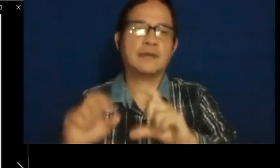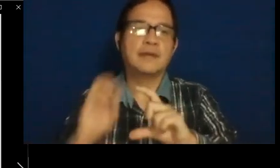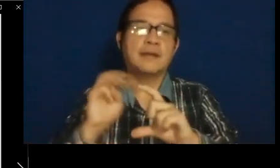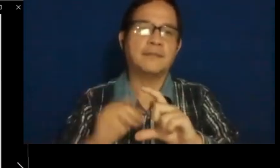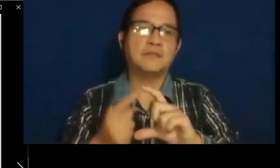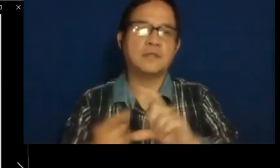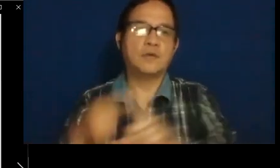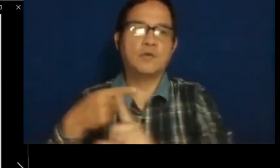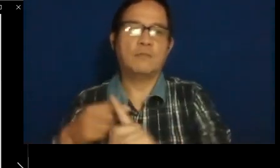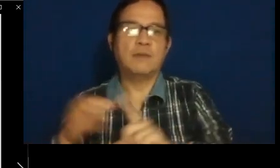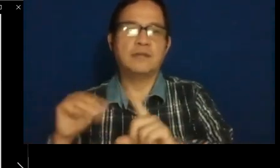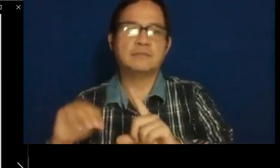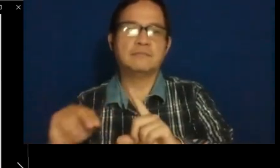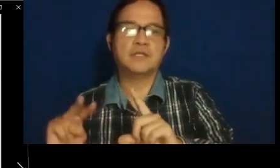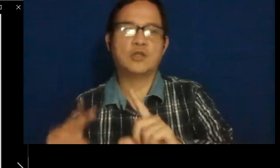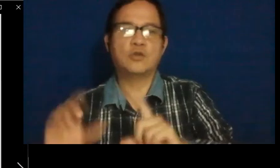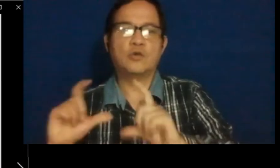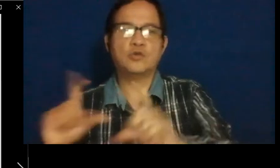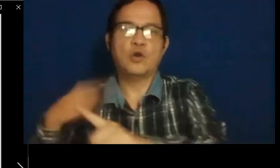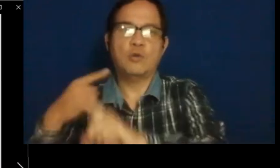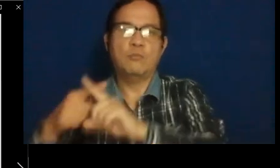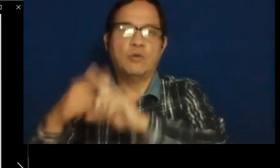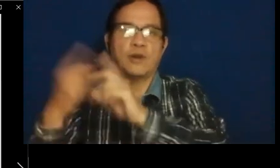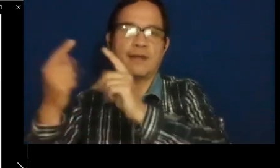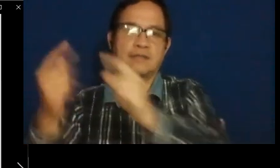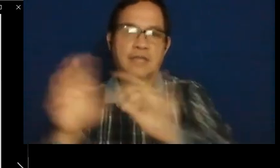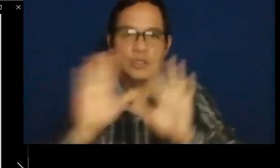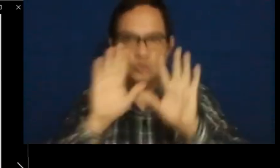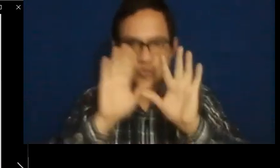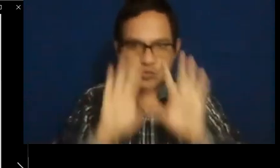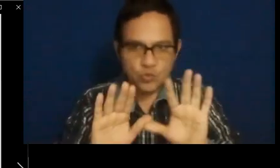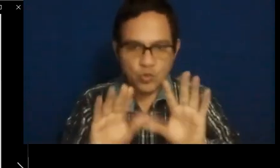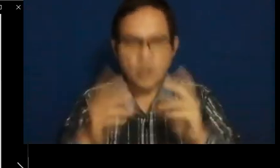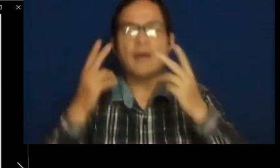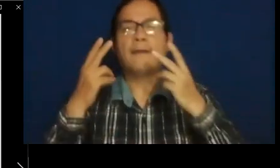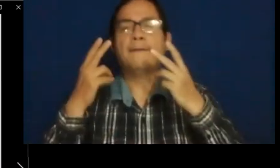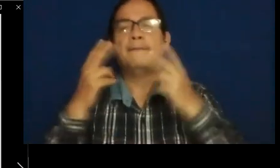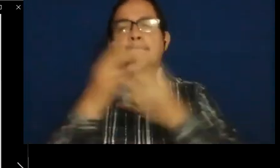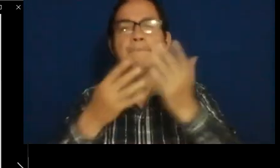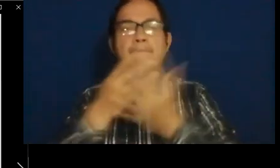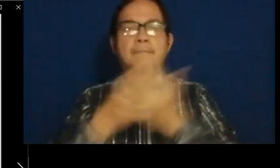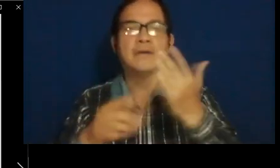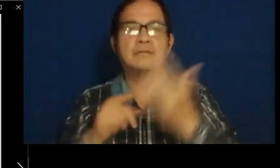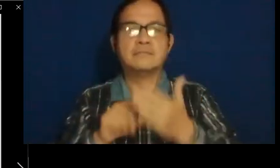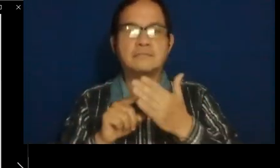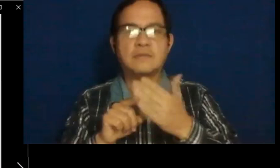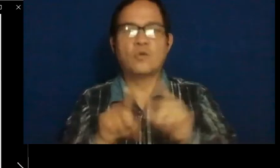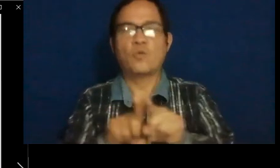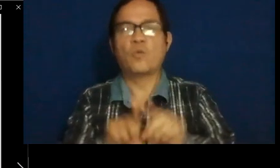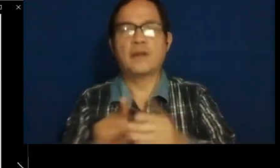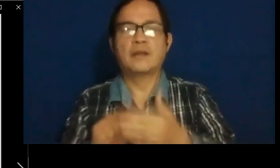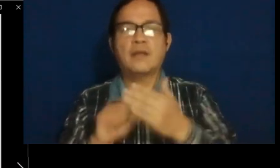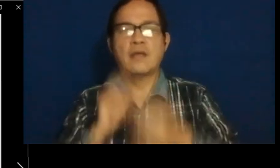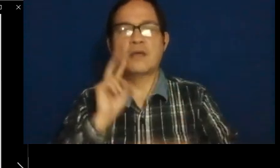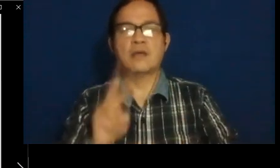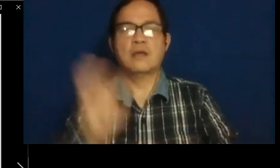aceleración. Y este proceso matemático me va a generar al final esta expresión en donde yo voy a